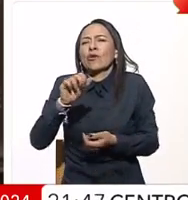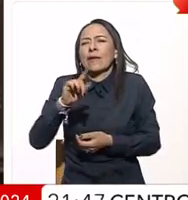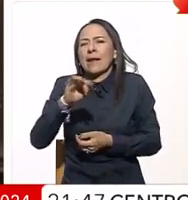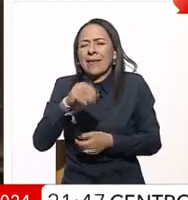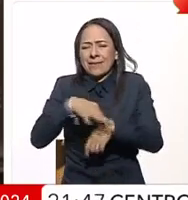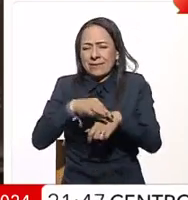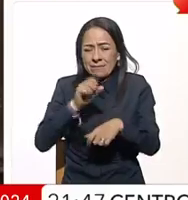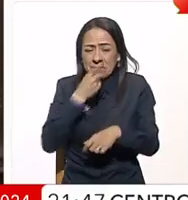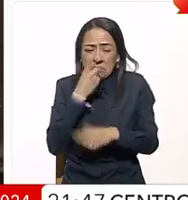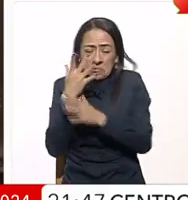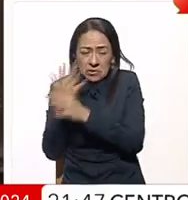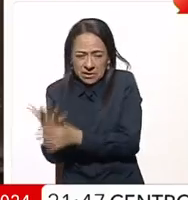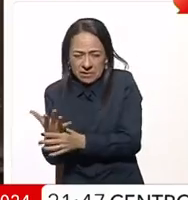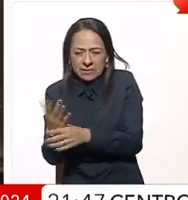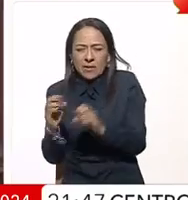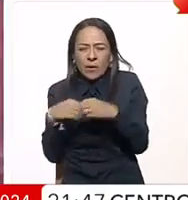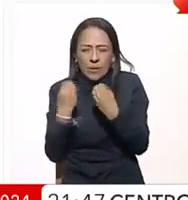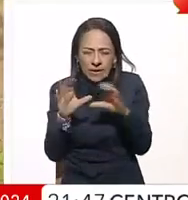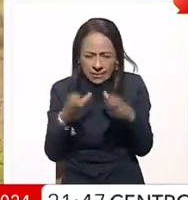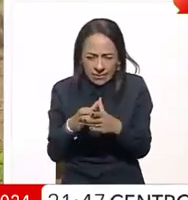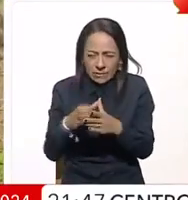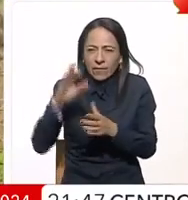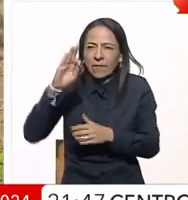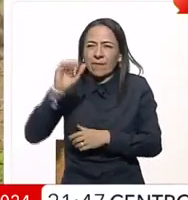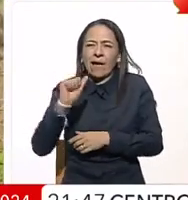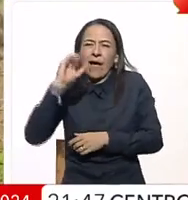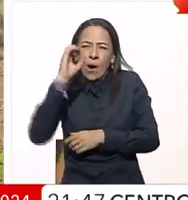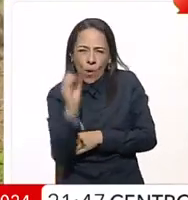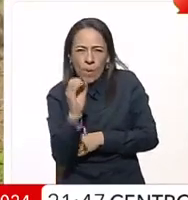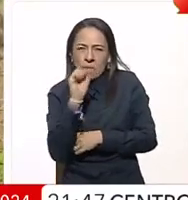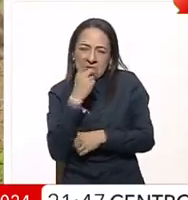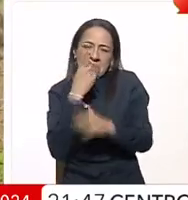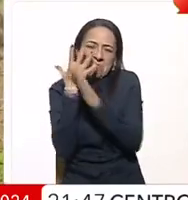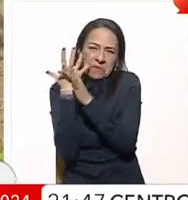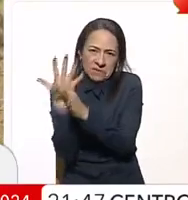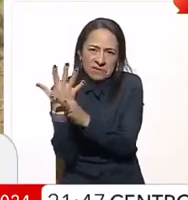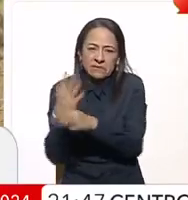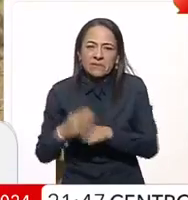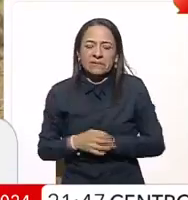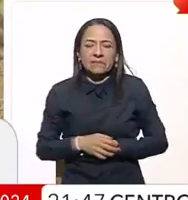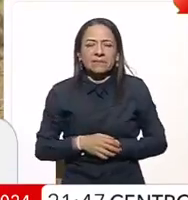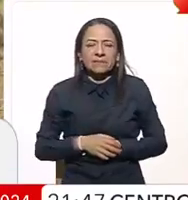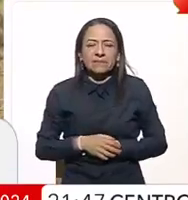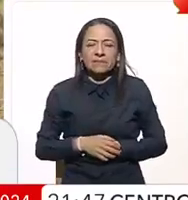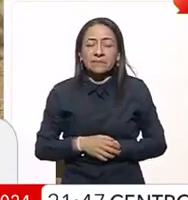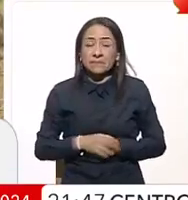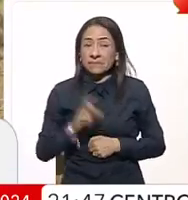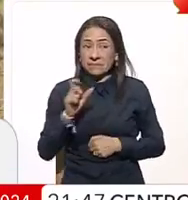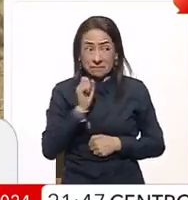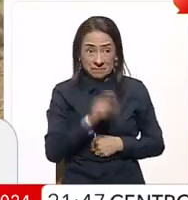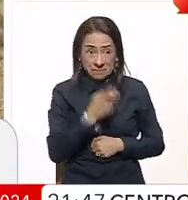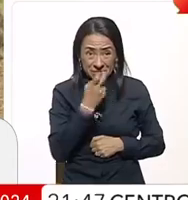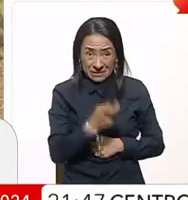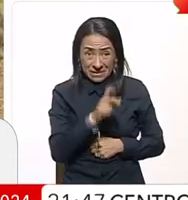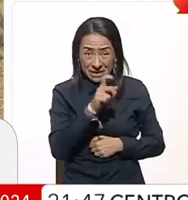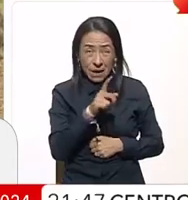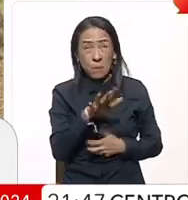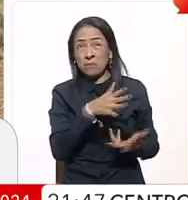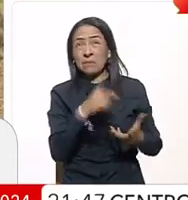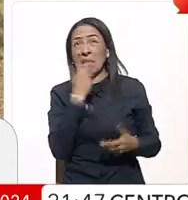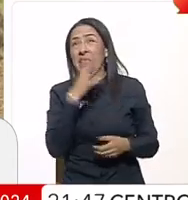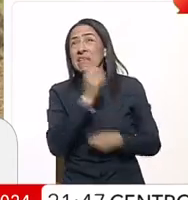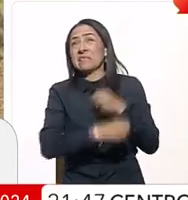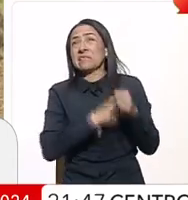Unidas para la Alimentación y la Agricultura. Cuando se acabe esta agua, que en 10 años bajó un promedio